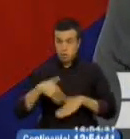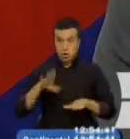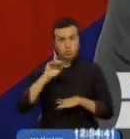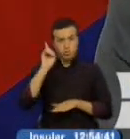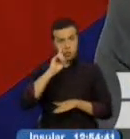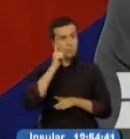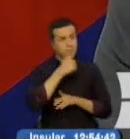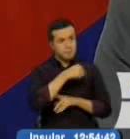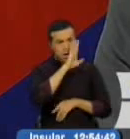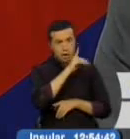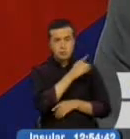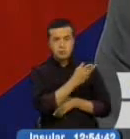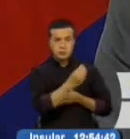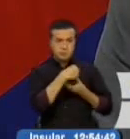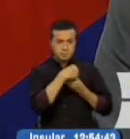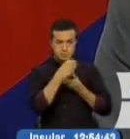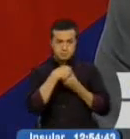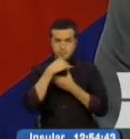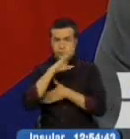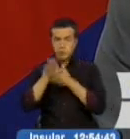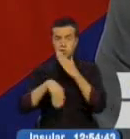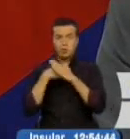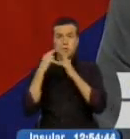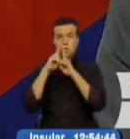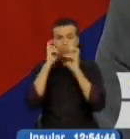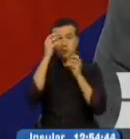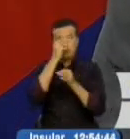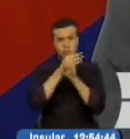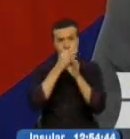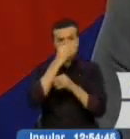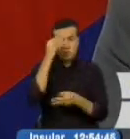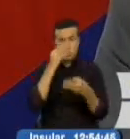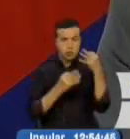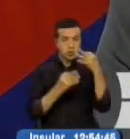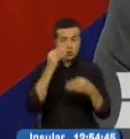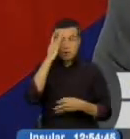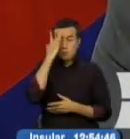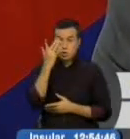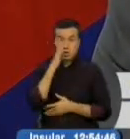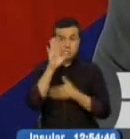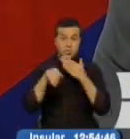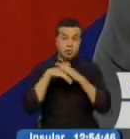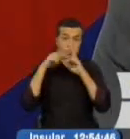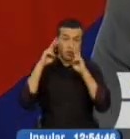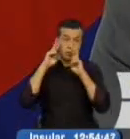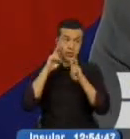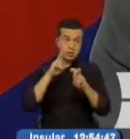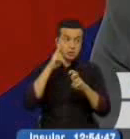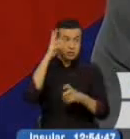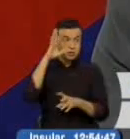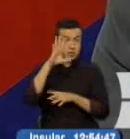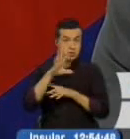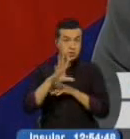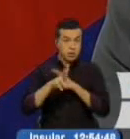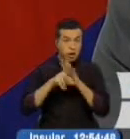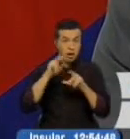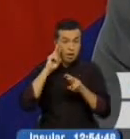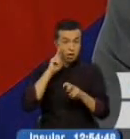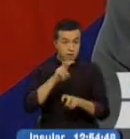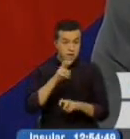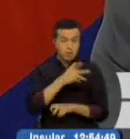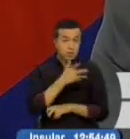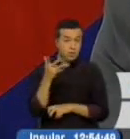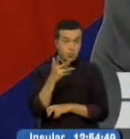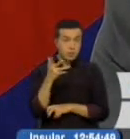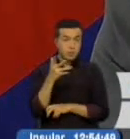demás. También hay que incorporar a todo lo que es la función judicial, porque todos los casos que se investiguen, el éxito está en